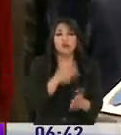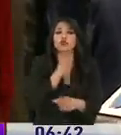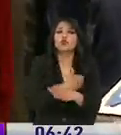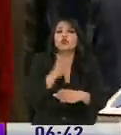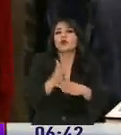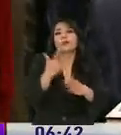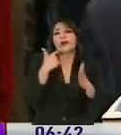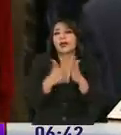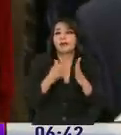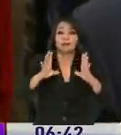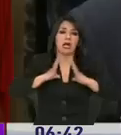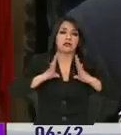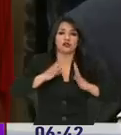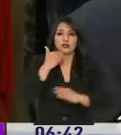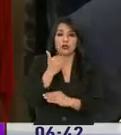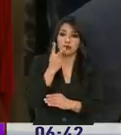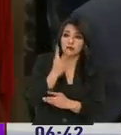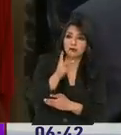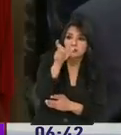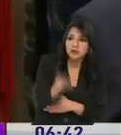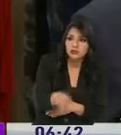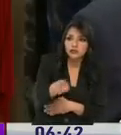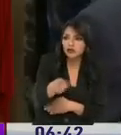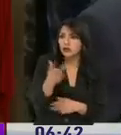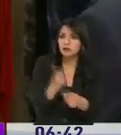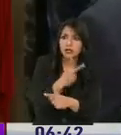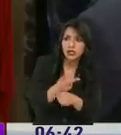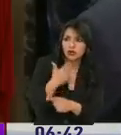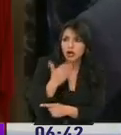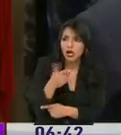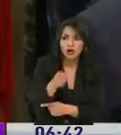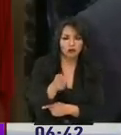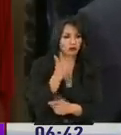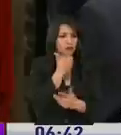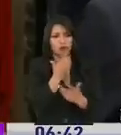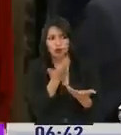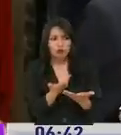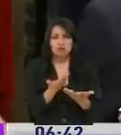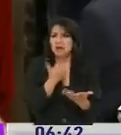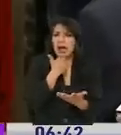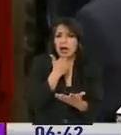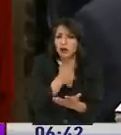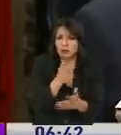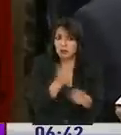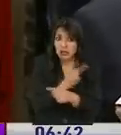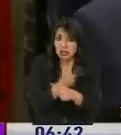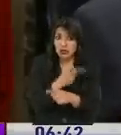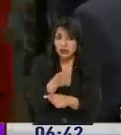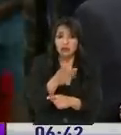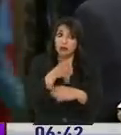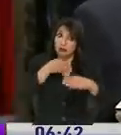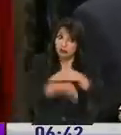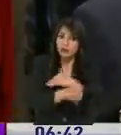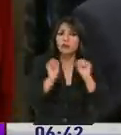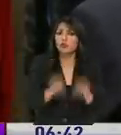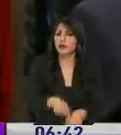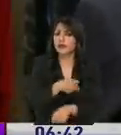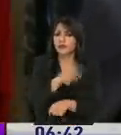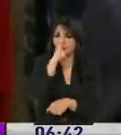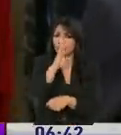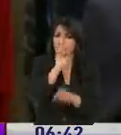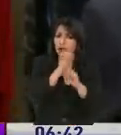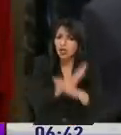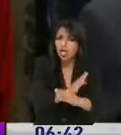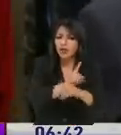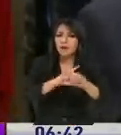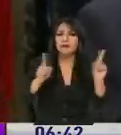ve que hay una persona que está siendo agredida o está violentándose su integridad y puede intervenir, lo puede hacer. Pero eso